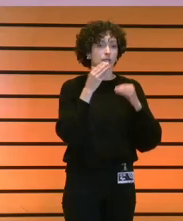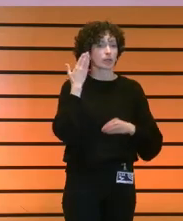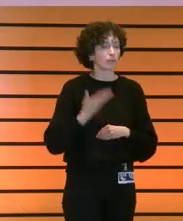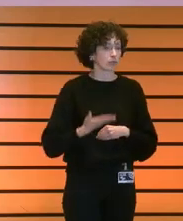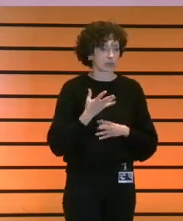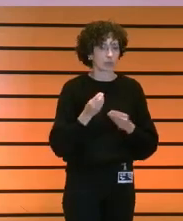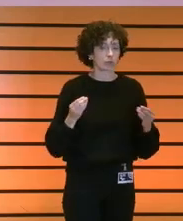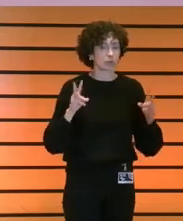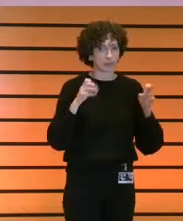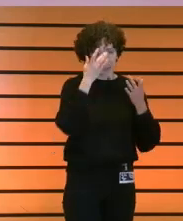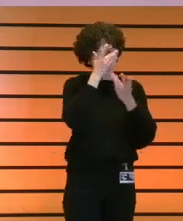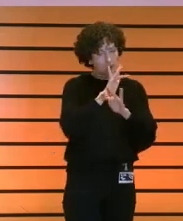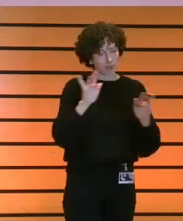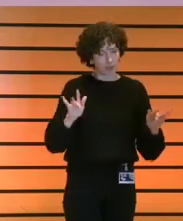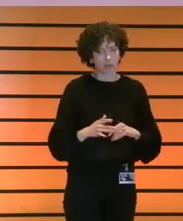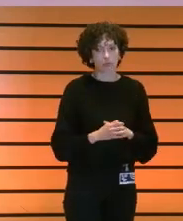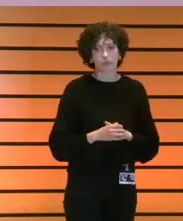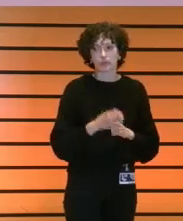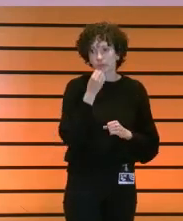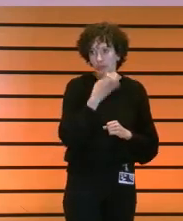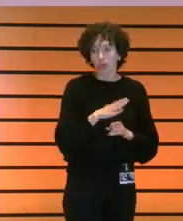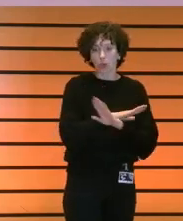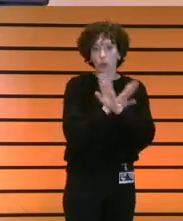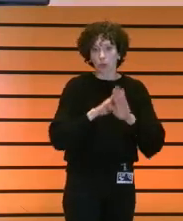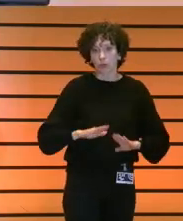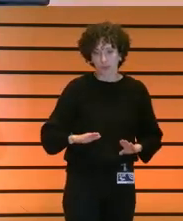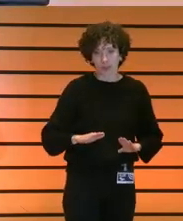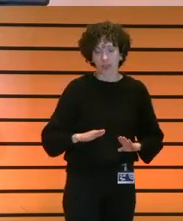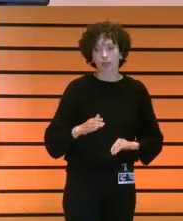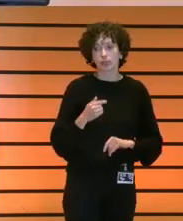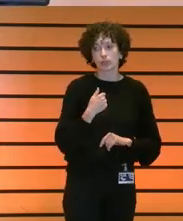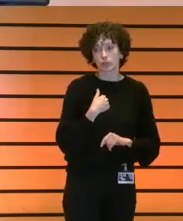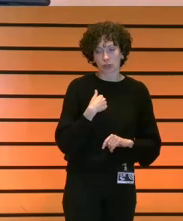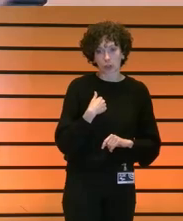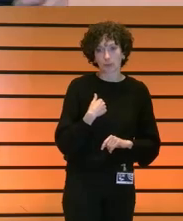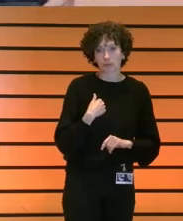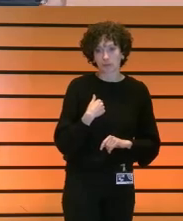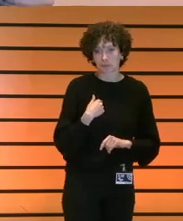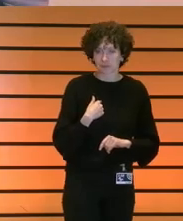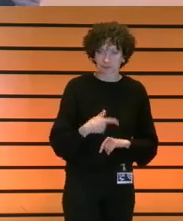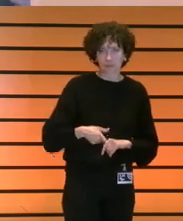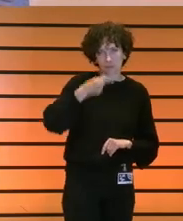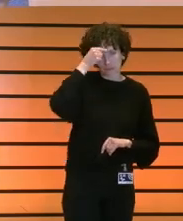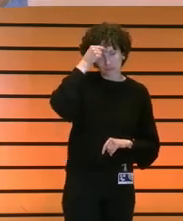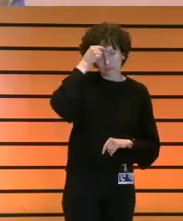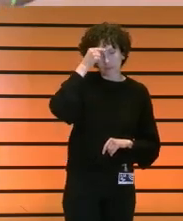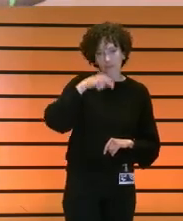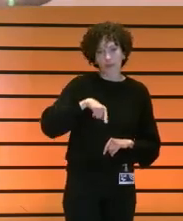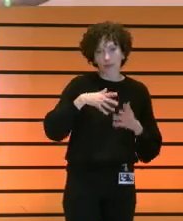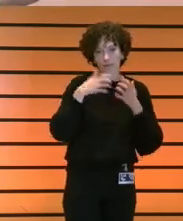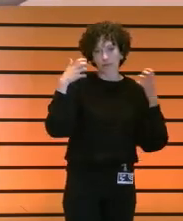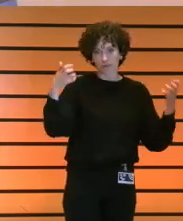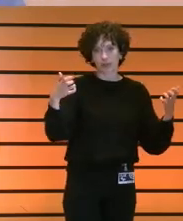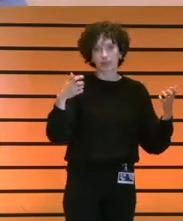de la sensibilización. Bueno, Alberto, y para finalizar, yo me quedo con esa frase tan gráfica de